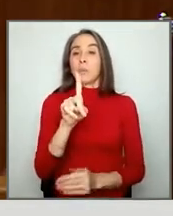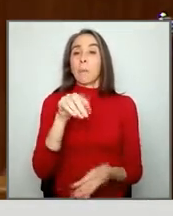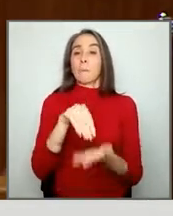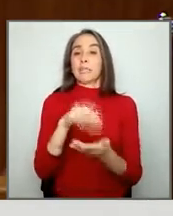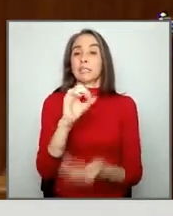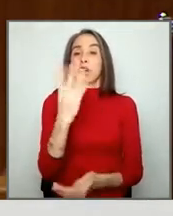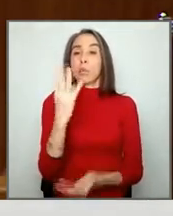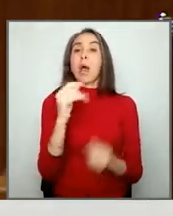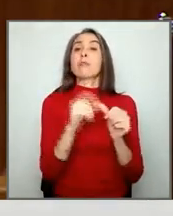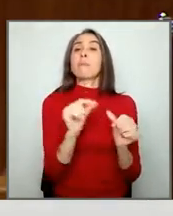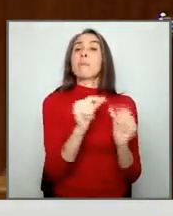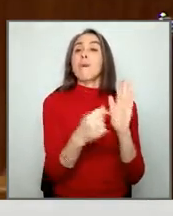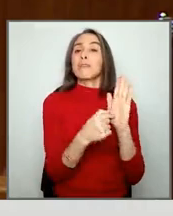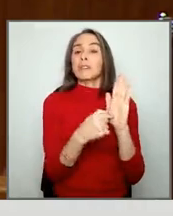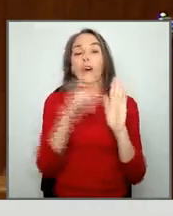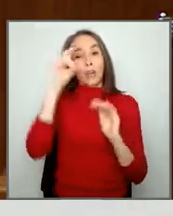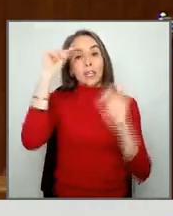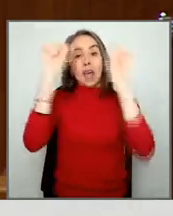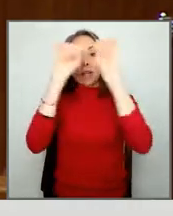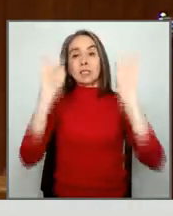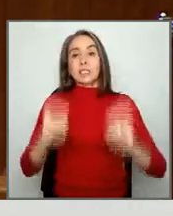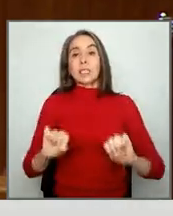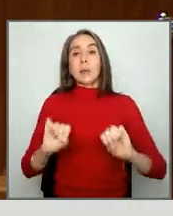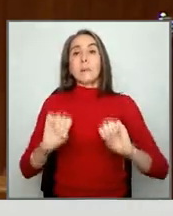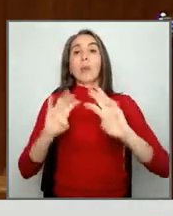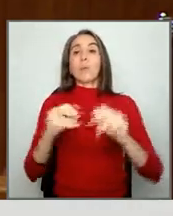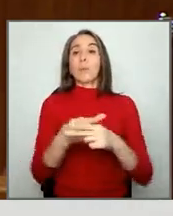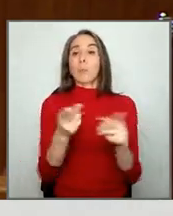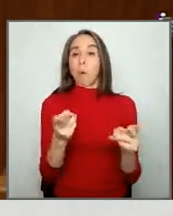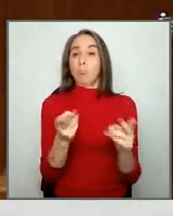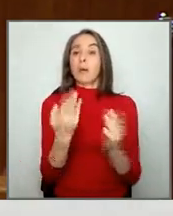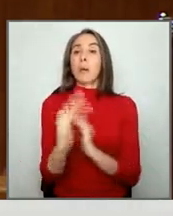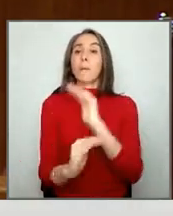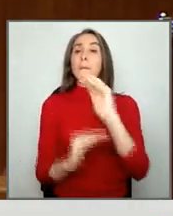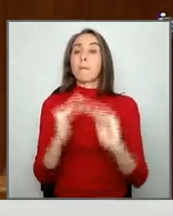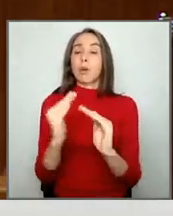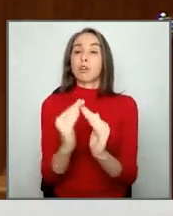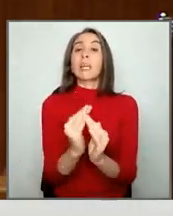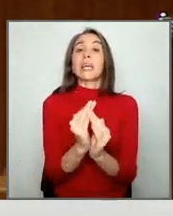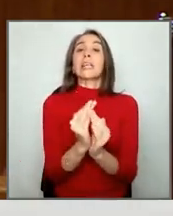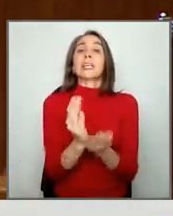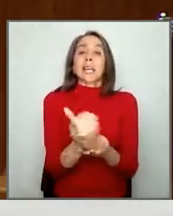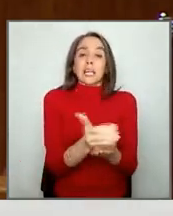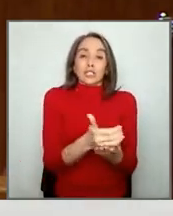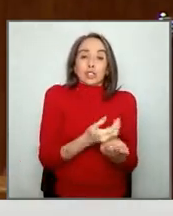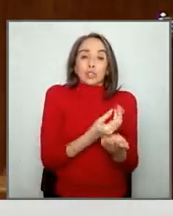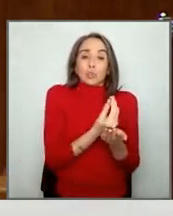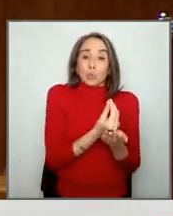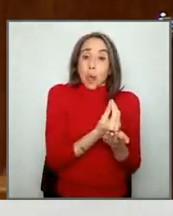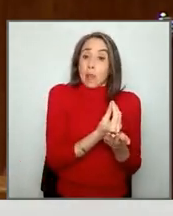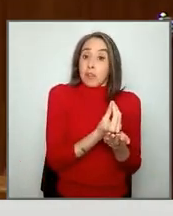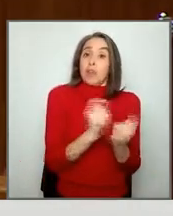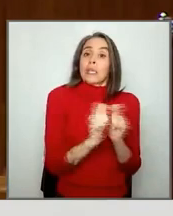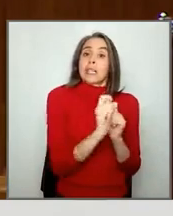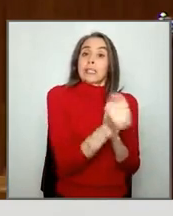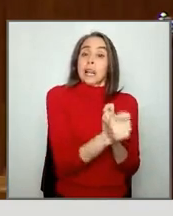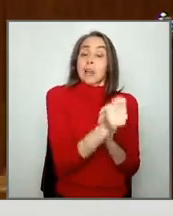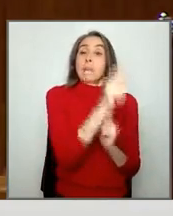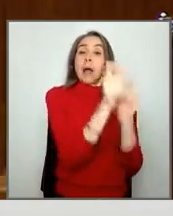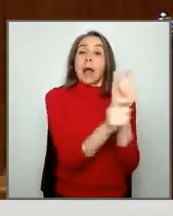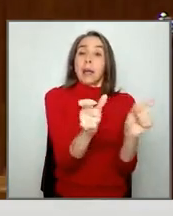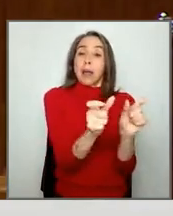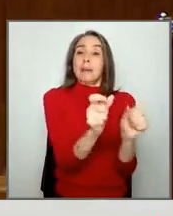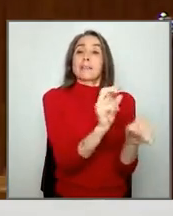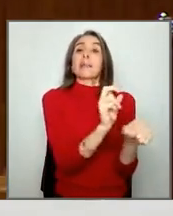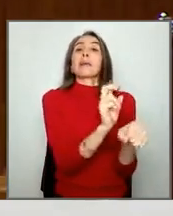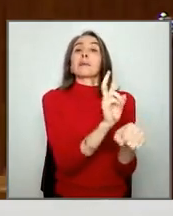crea el sistema de Educación Pública con el objeto de proteger los ingresos a los trabajadores traspasados a los servicios locales de Educación Pública